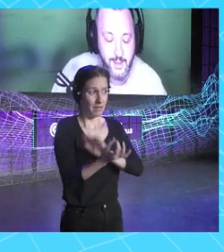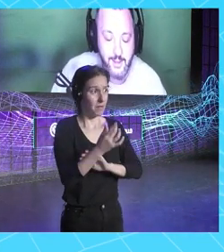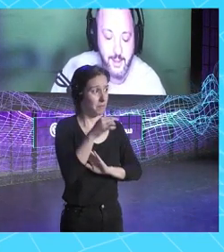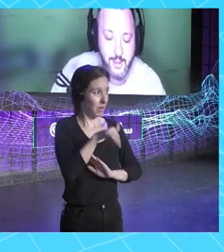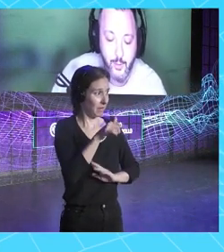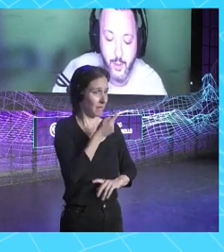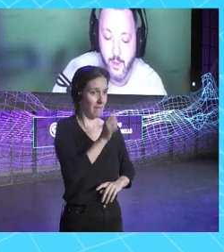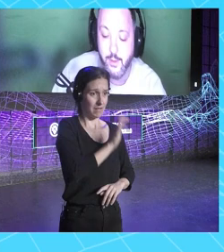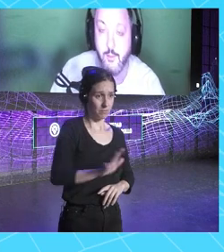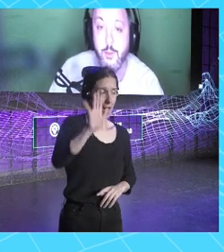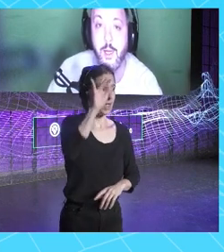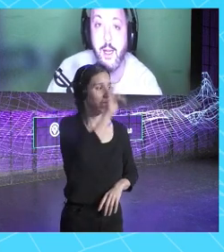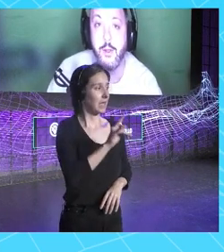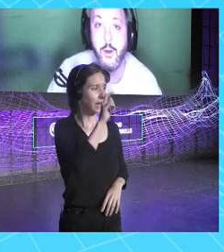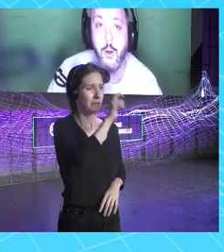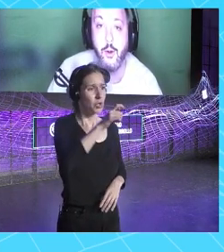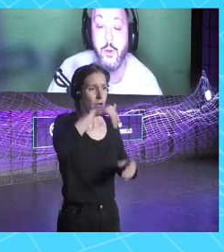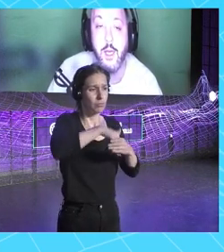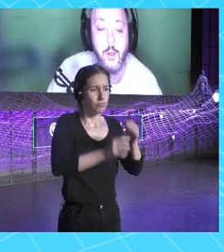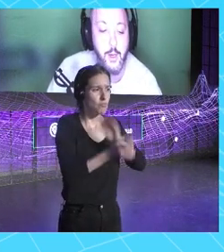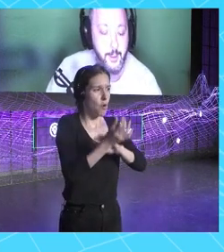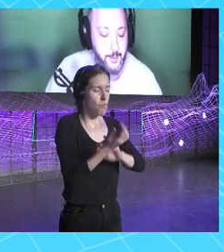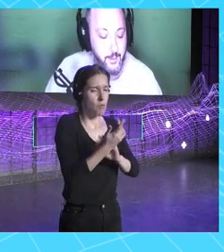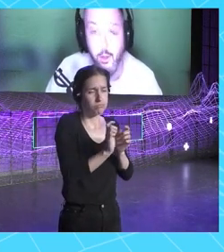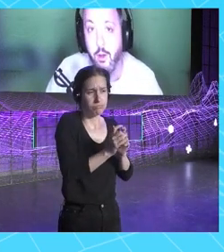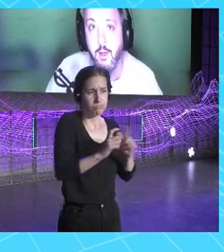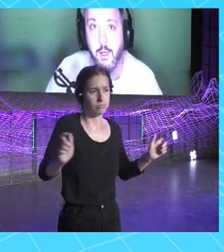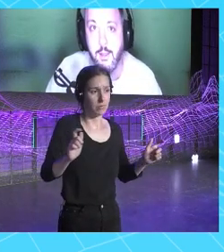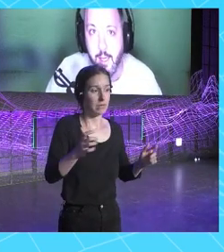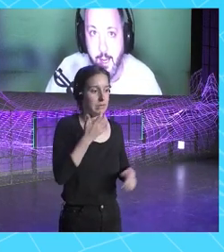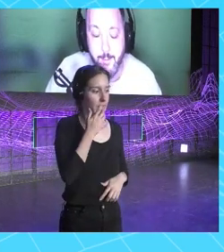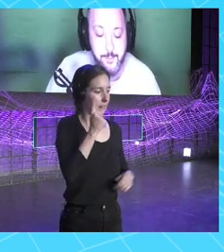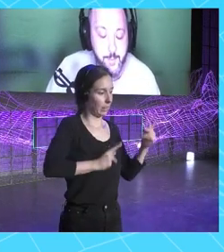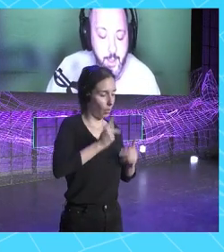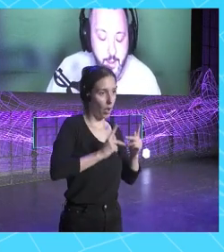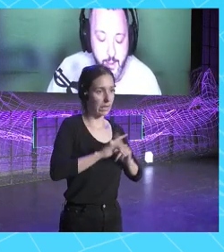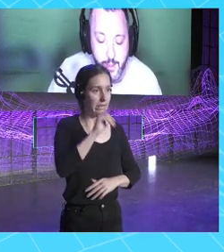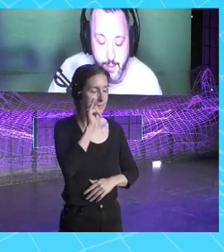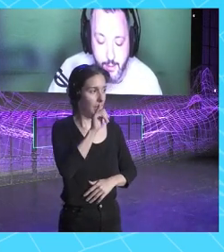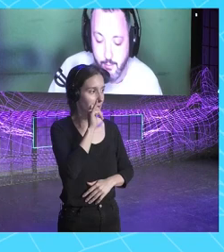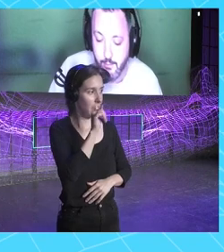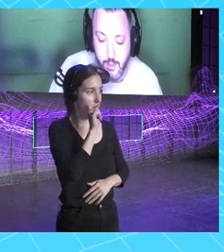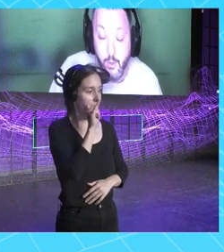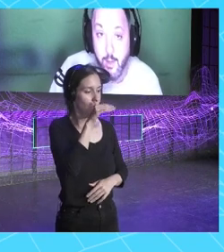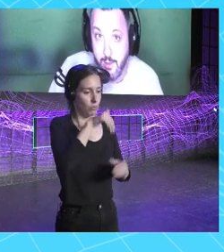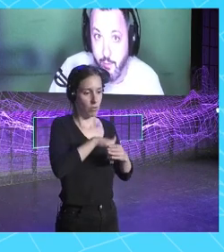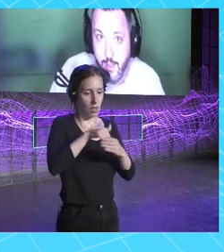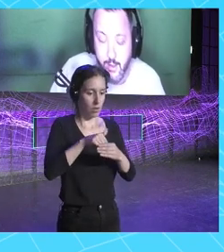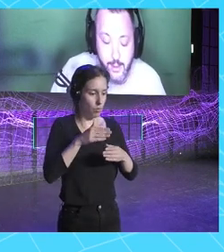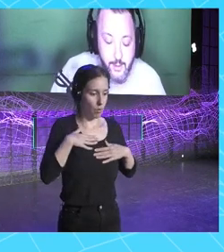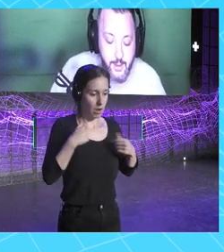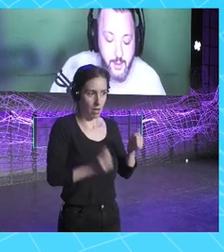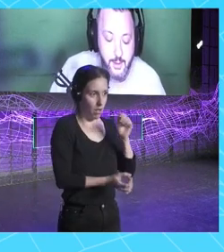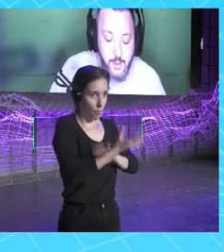porque cuando estamos publicando contenido en tiktok en instagram en cualquier plataforma en